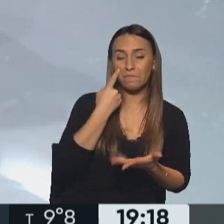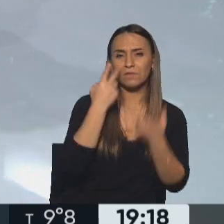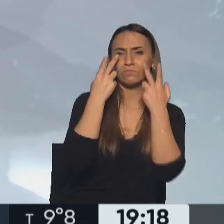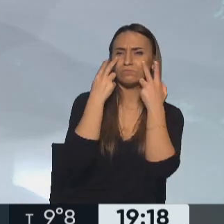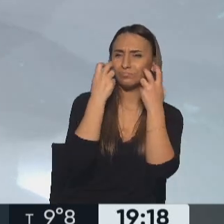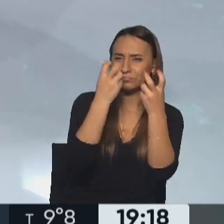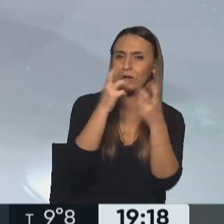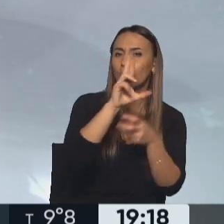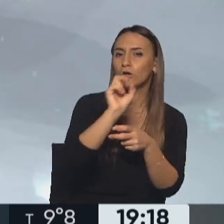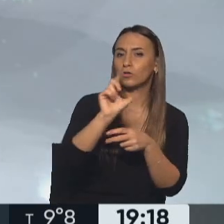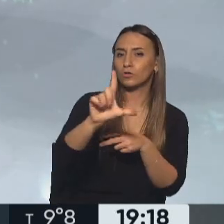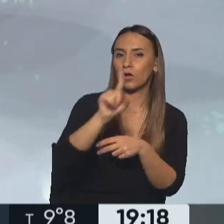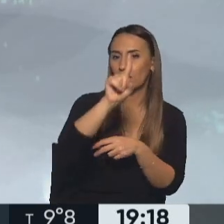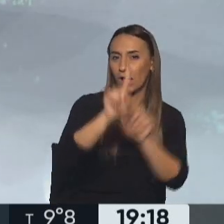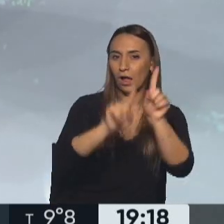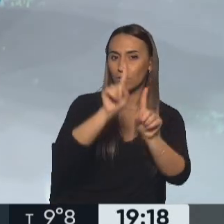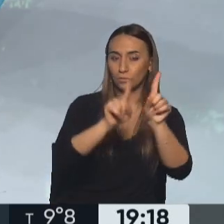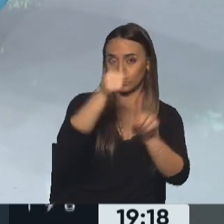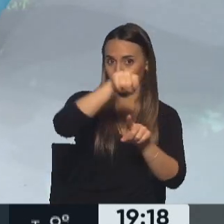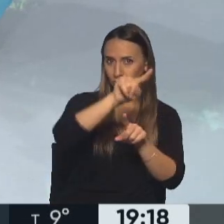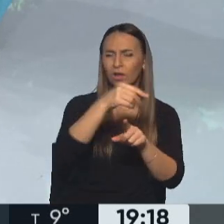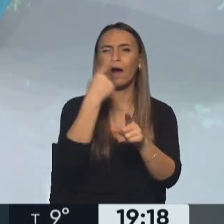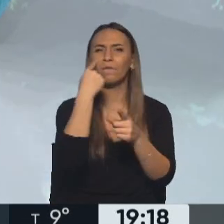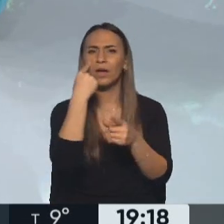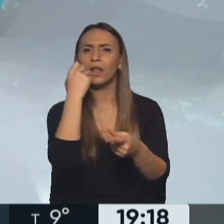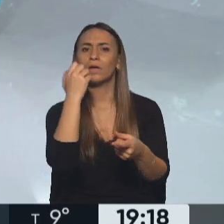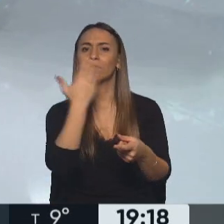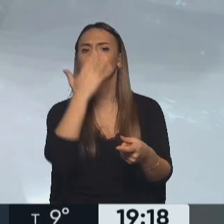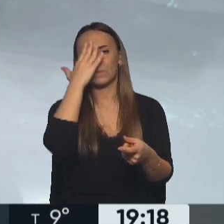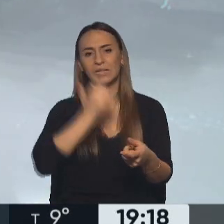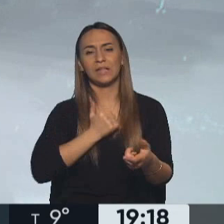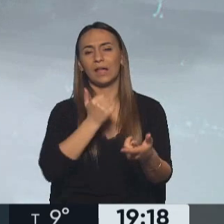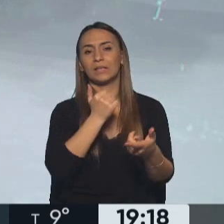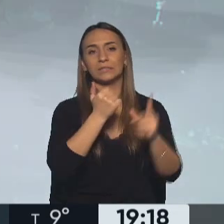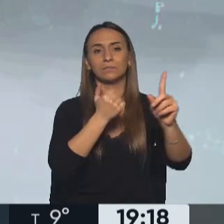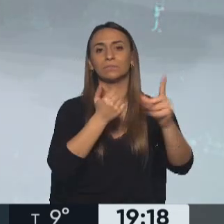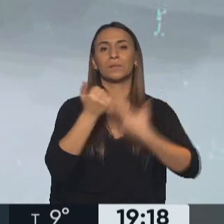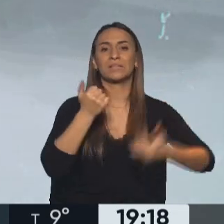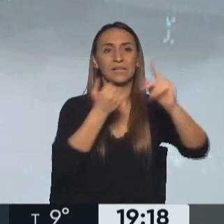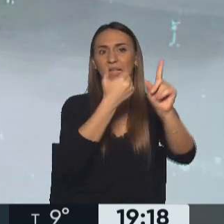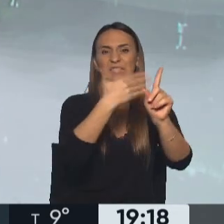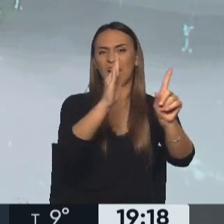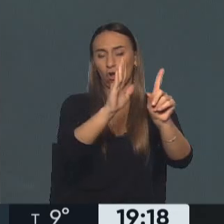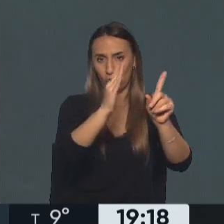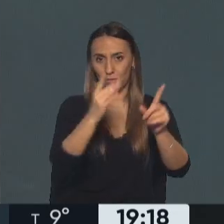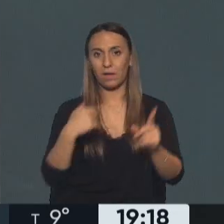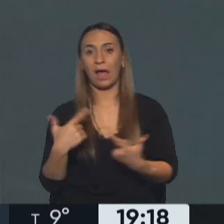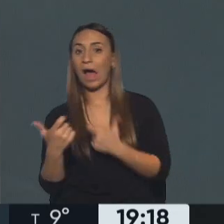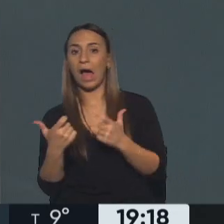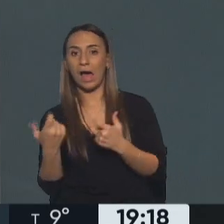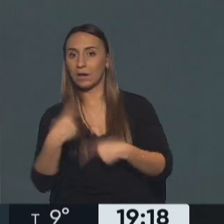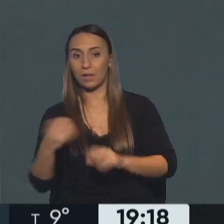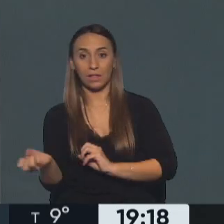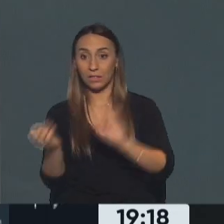algunos agentes con respecto al golpe a bolivia además del envío de las armas le digo avanzan muy